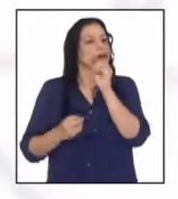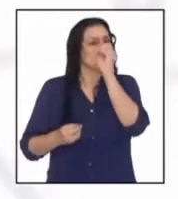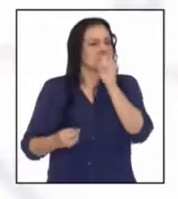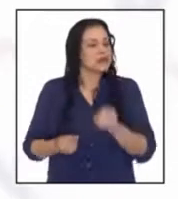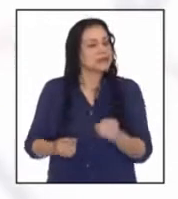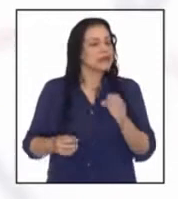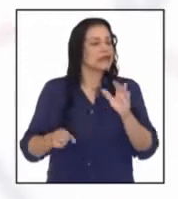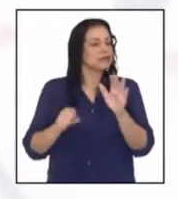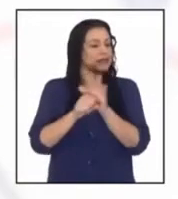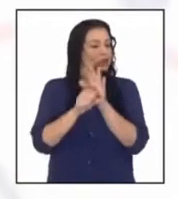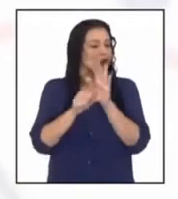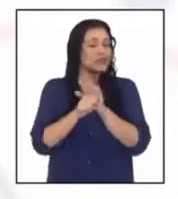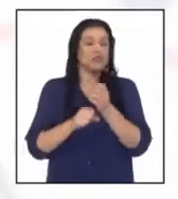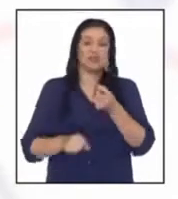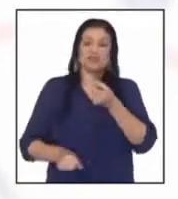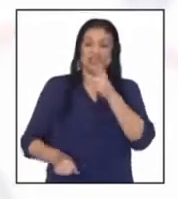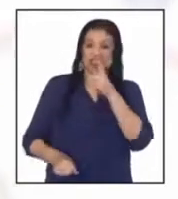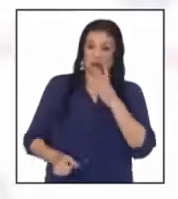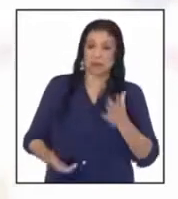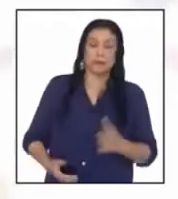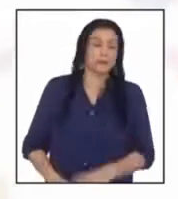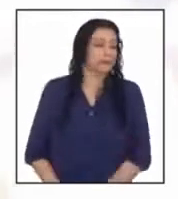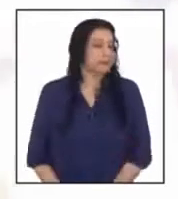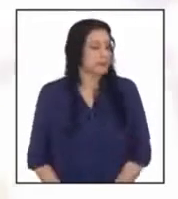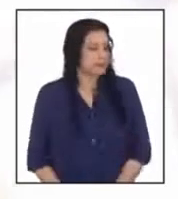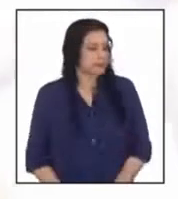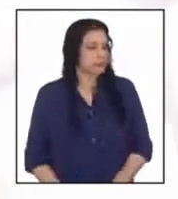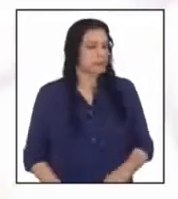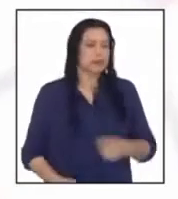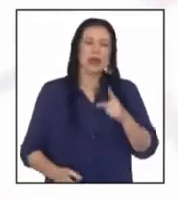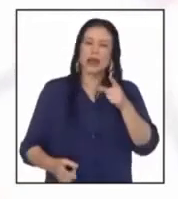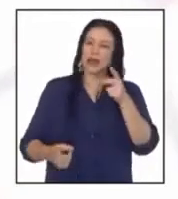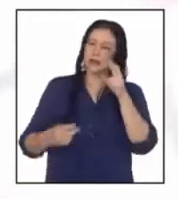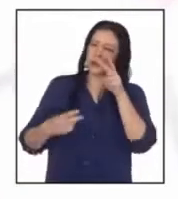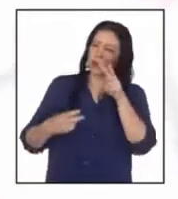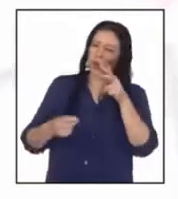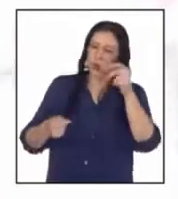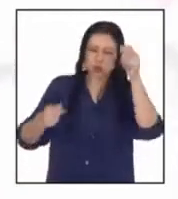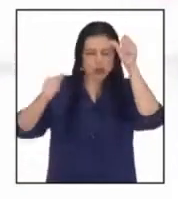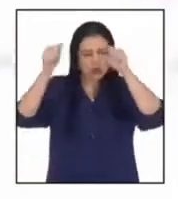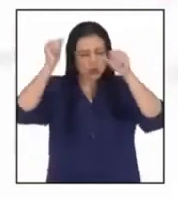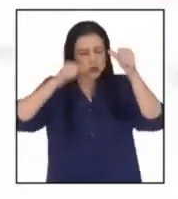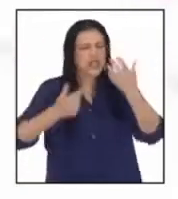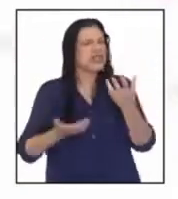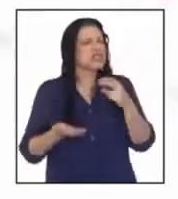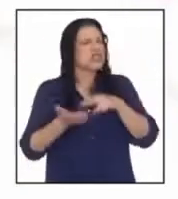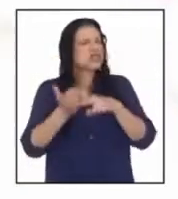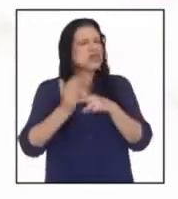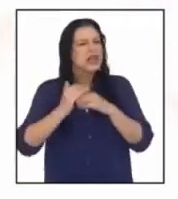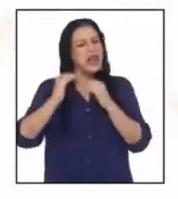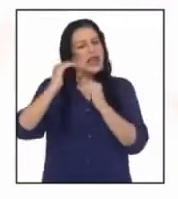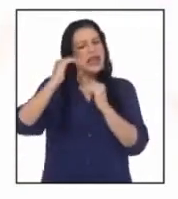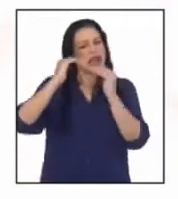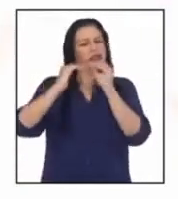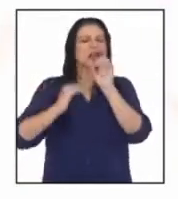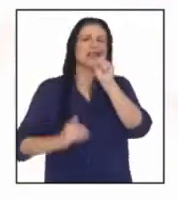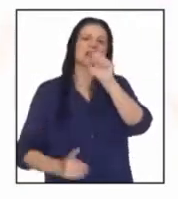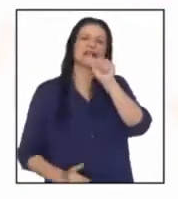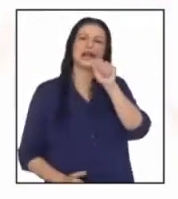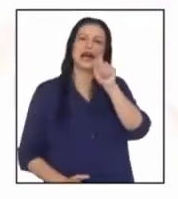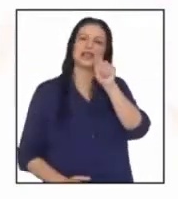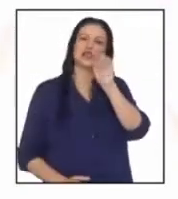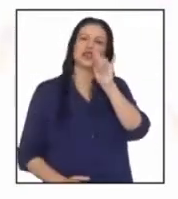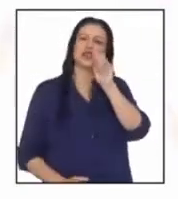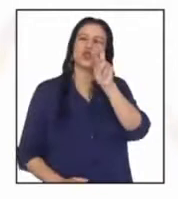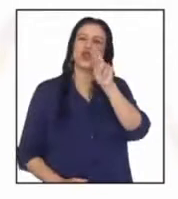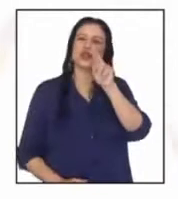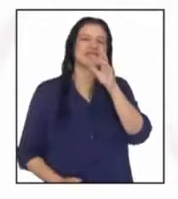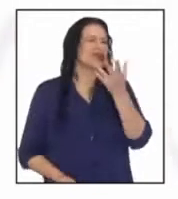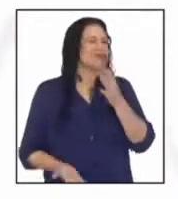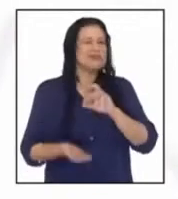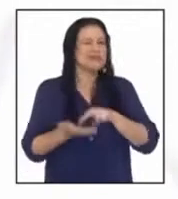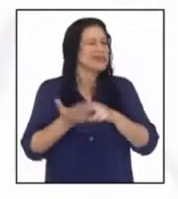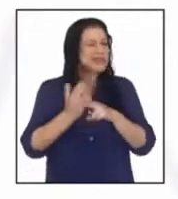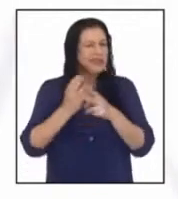de nivel de saturación. Profesora, aquí tengo una duda respecto a lo que es nivel de saturación. ¿Nos podría explicar al respecto?